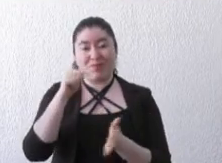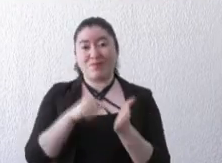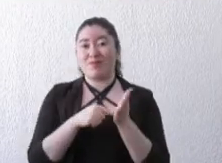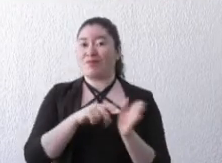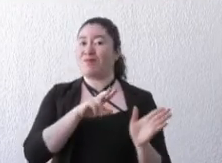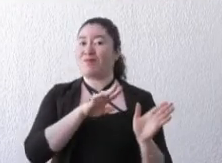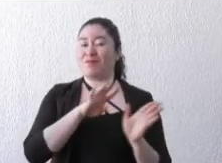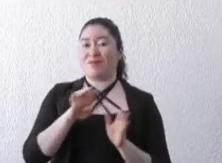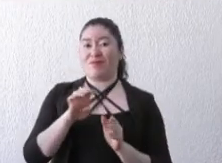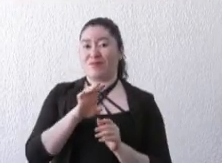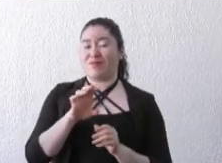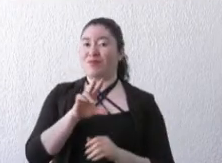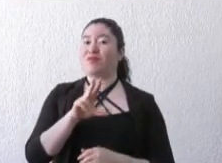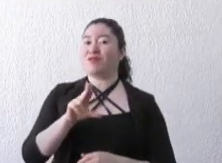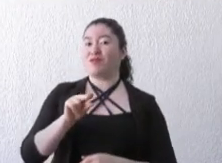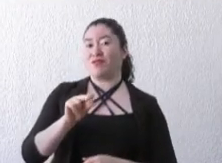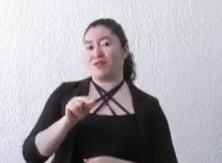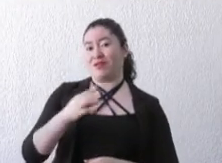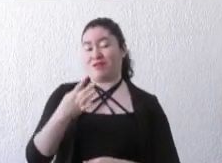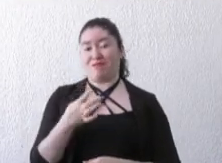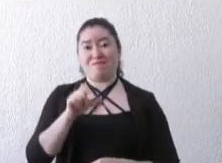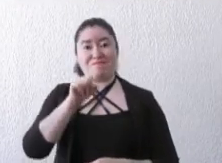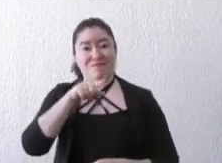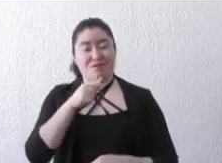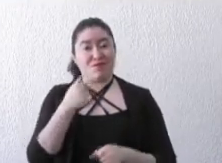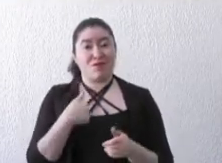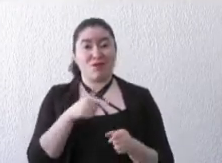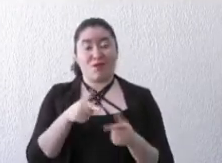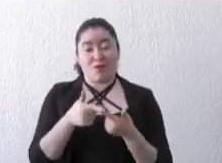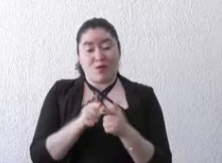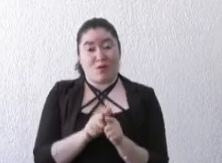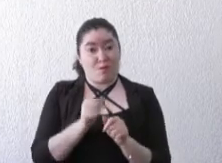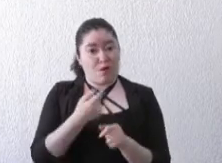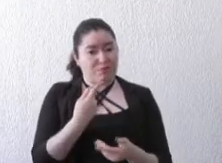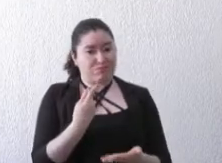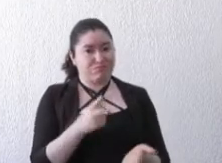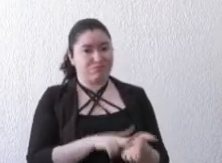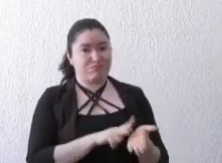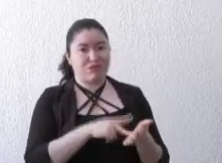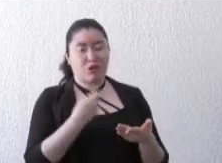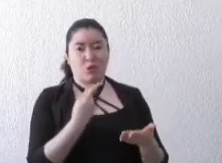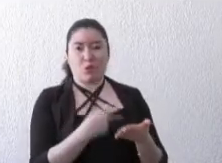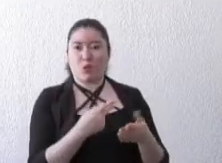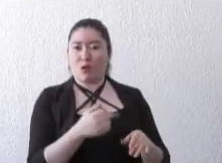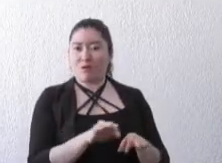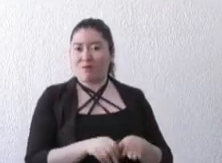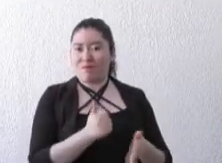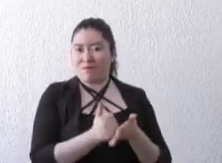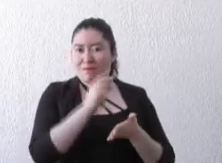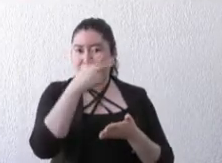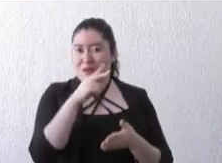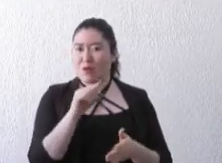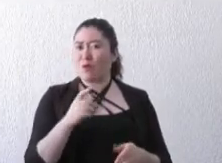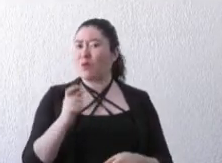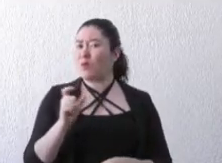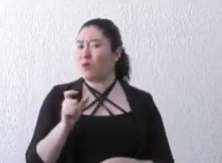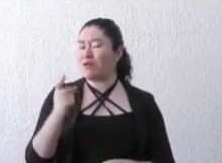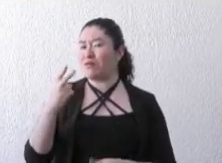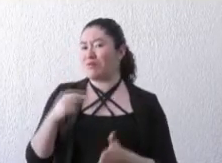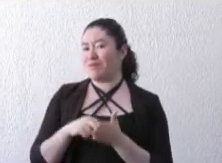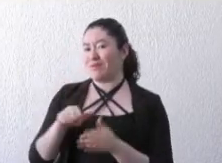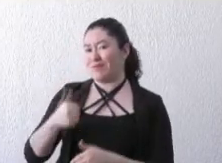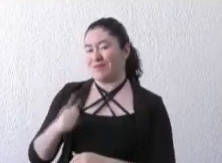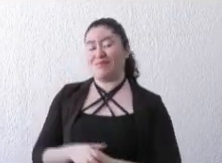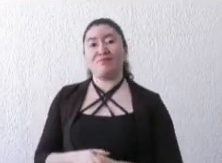1884, agrupación declarada Patrimonio Cultural Intangible de la Ciudad de México en el 2011. Será el sitio